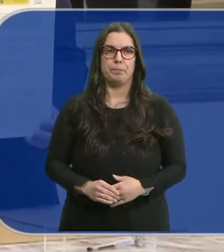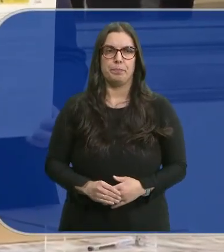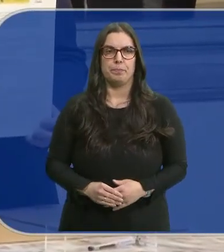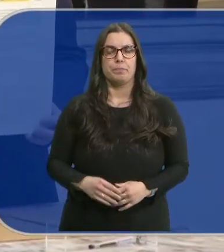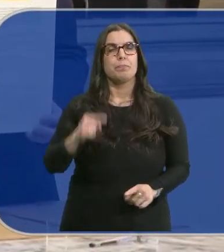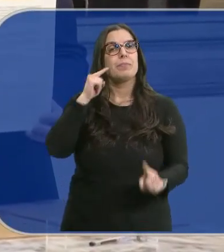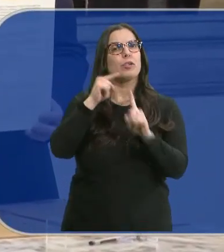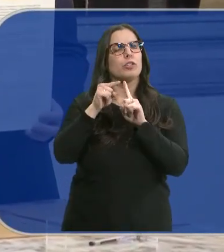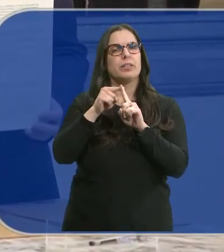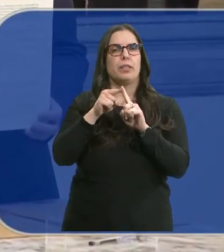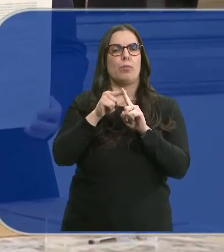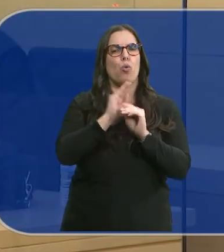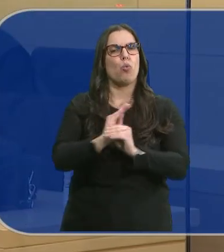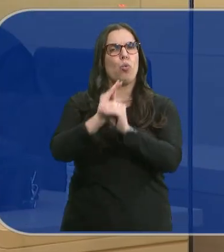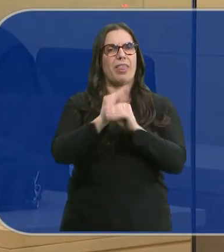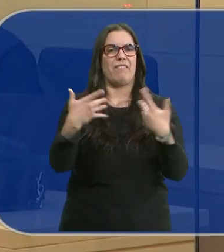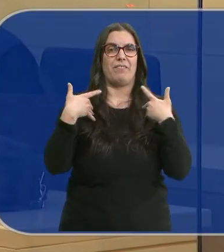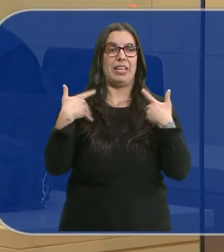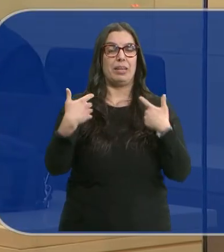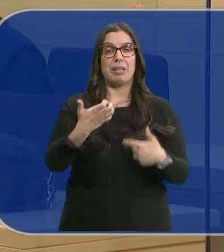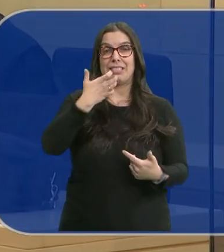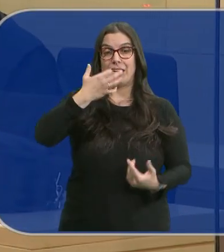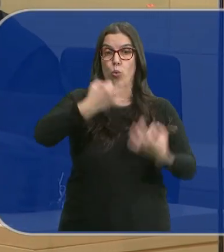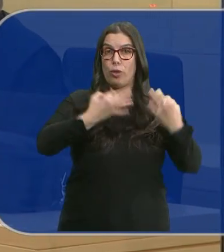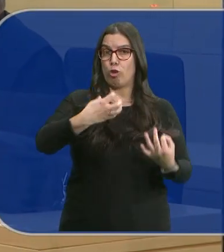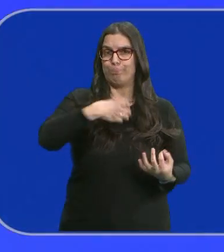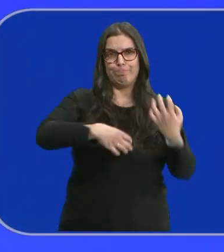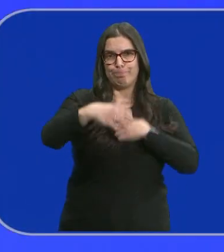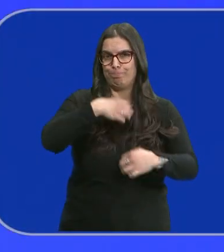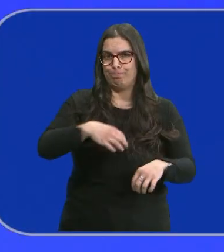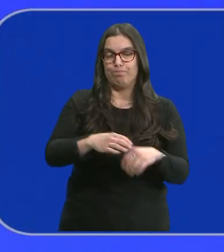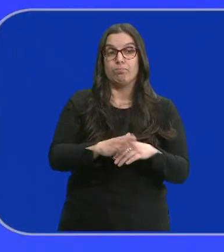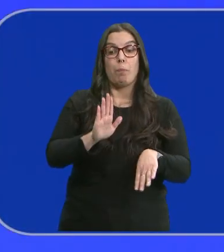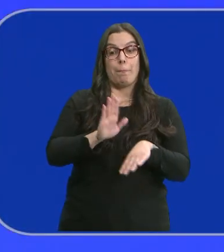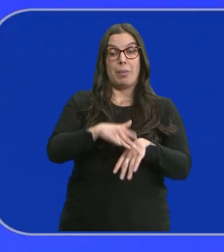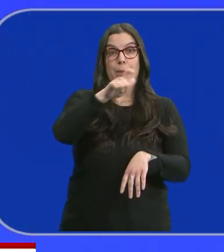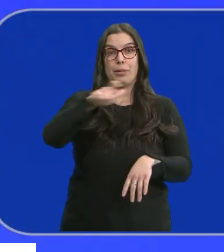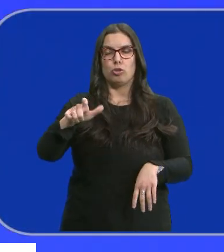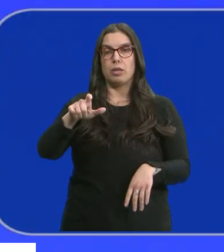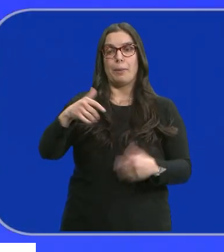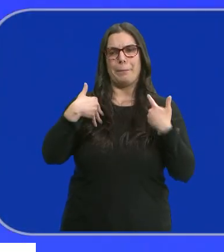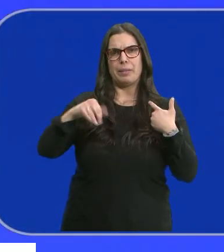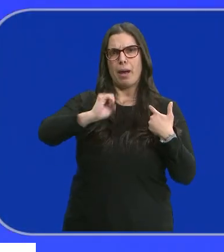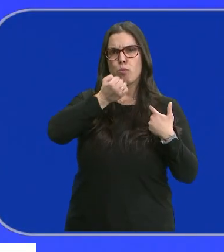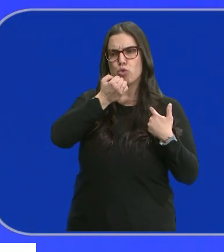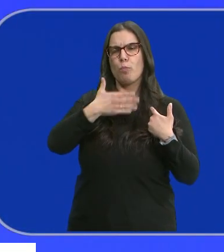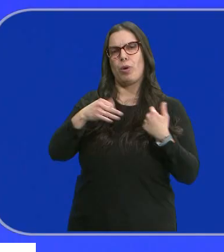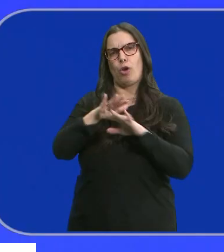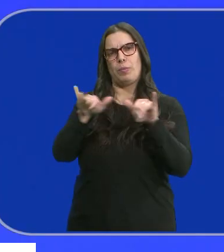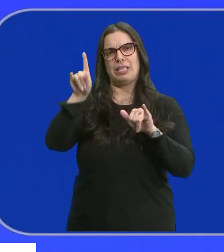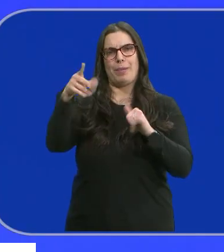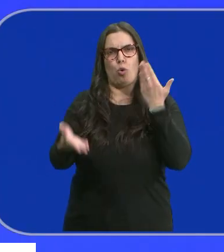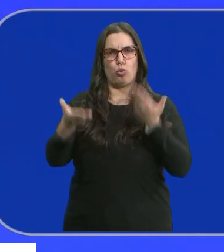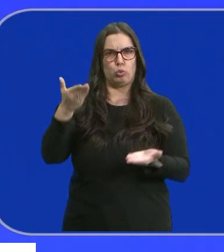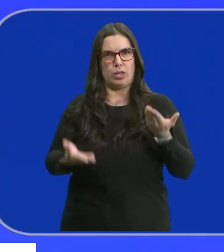Se busca reparar a las víctimas para las que ya no es posible la vía judicial. Para que las víctimas de abusos tengan una reparación